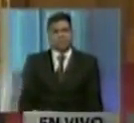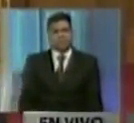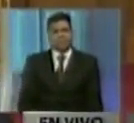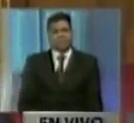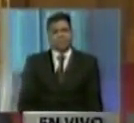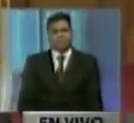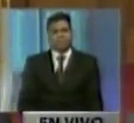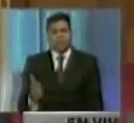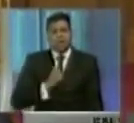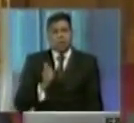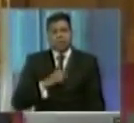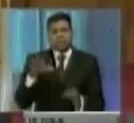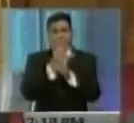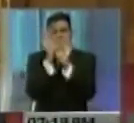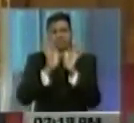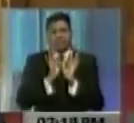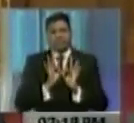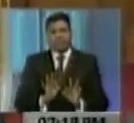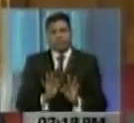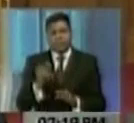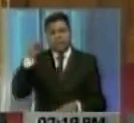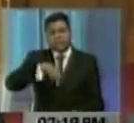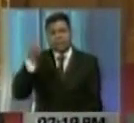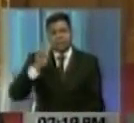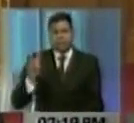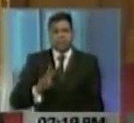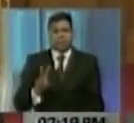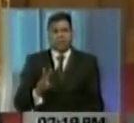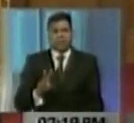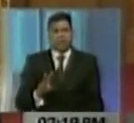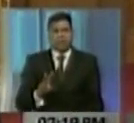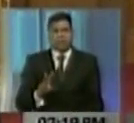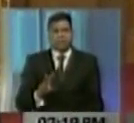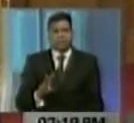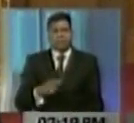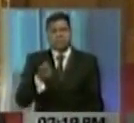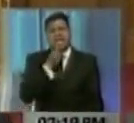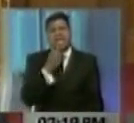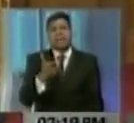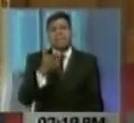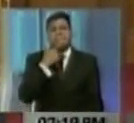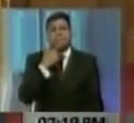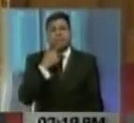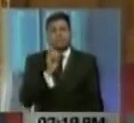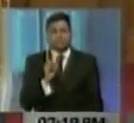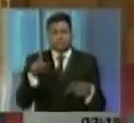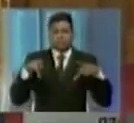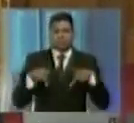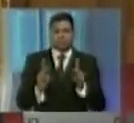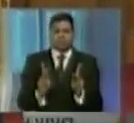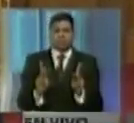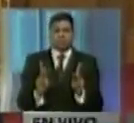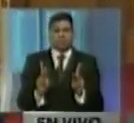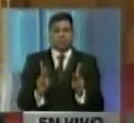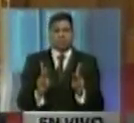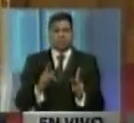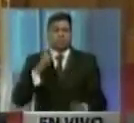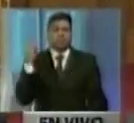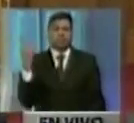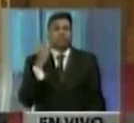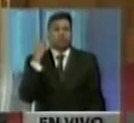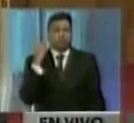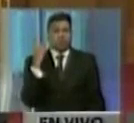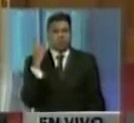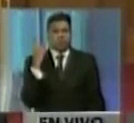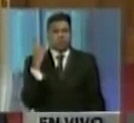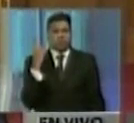de cualquier tipo en Venezuela son una hermosa opción, pero son solo una